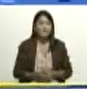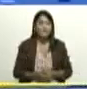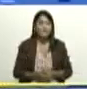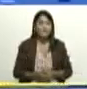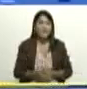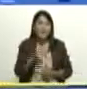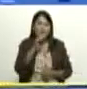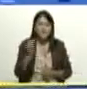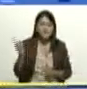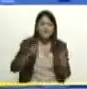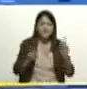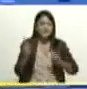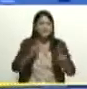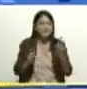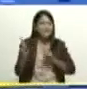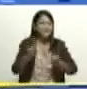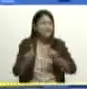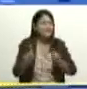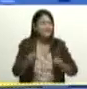quién vamos.